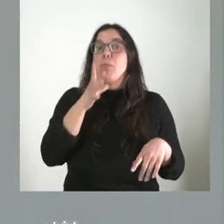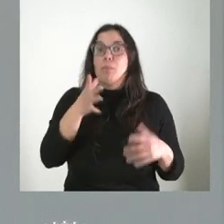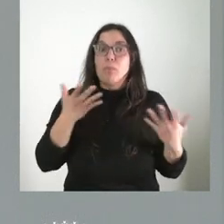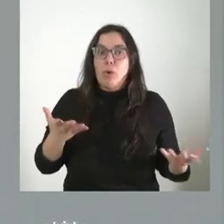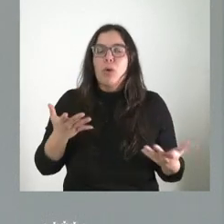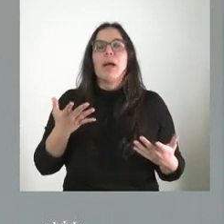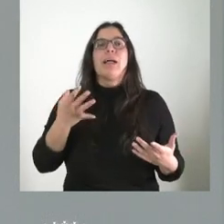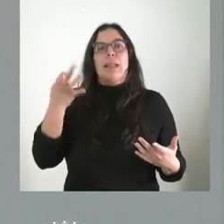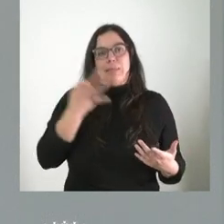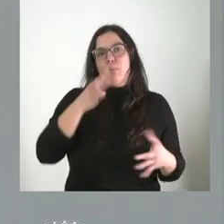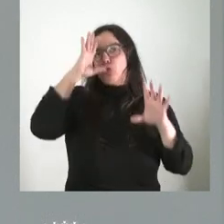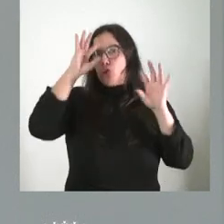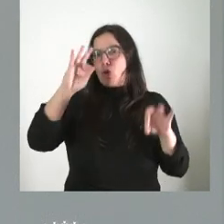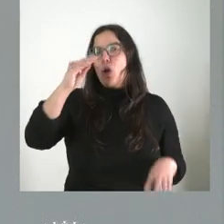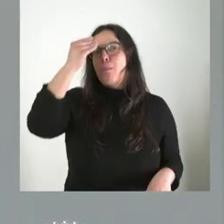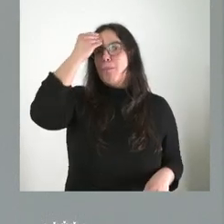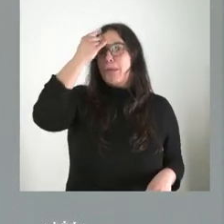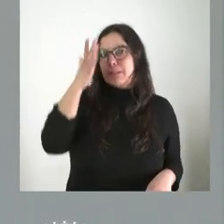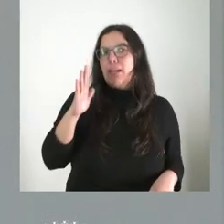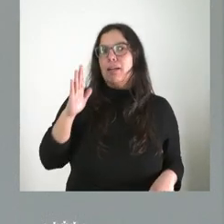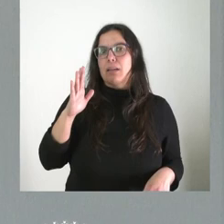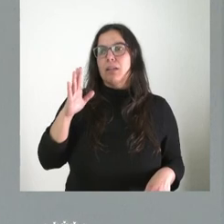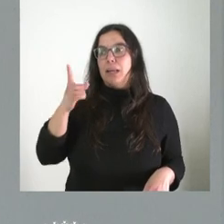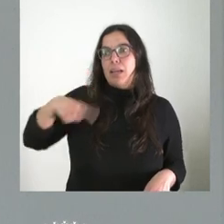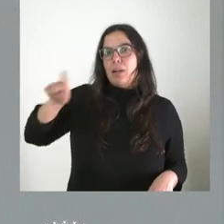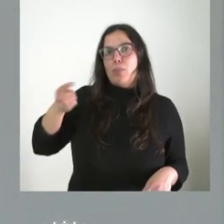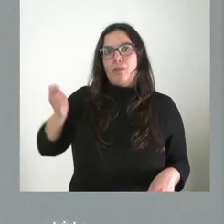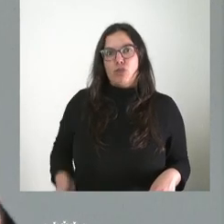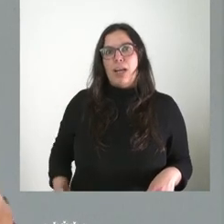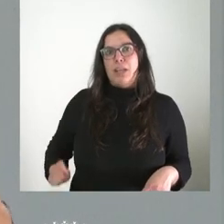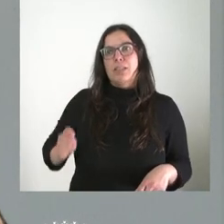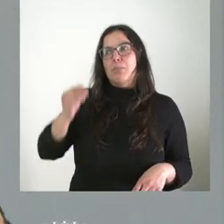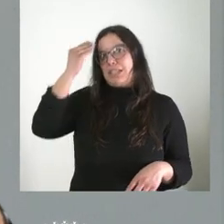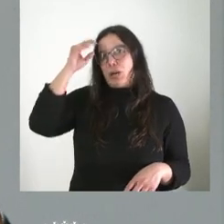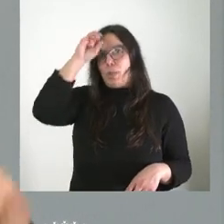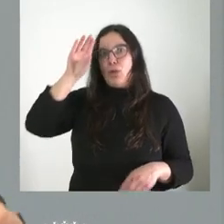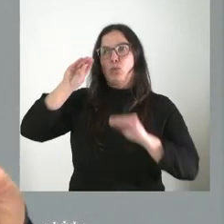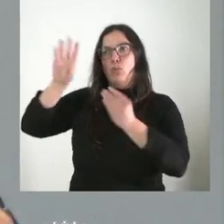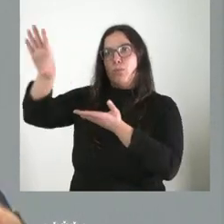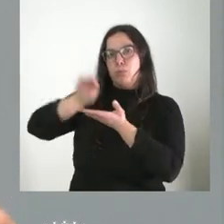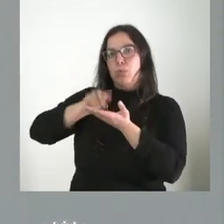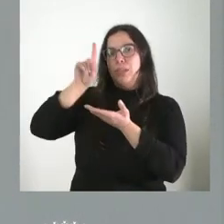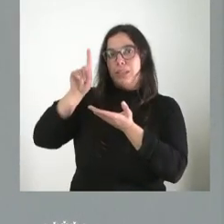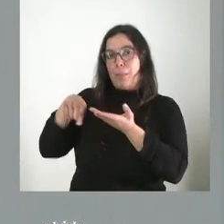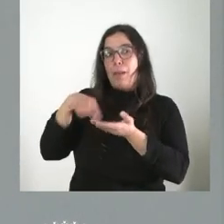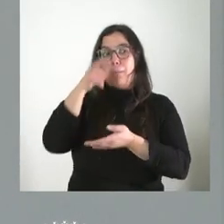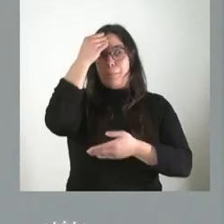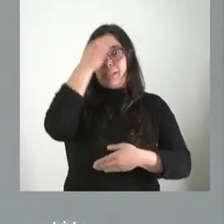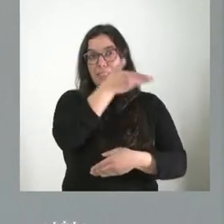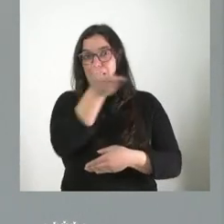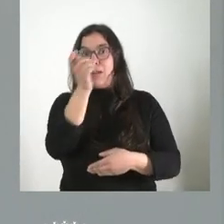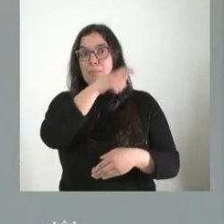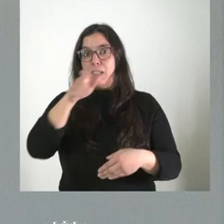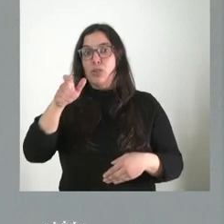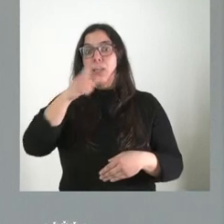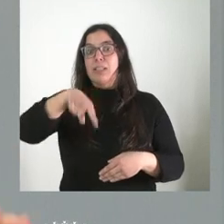que tener en cuenta el papel de Los Solitarios pero también tenemos que pensar en que muchas de las personas que viven en esas